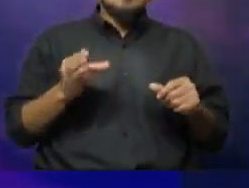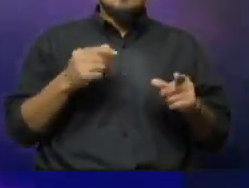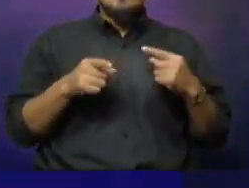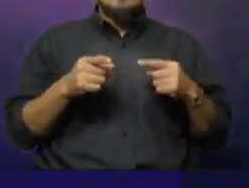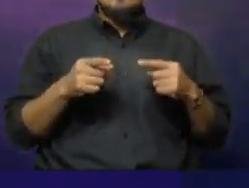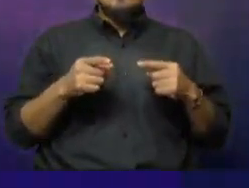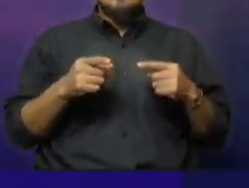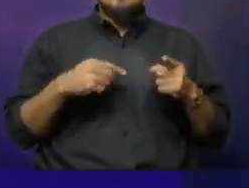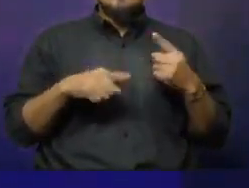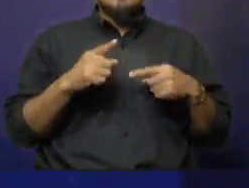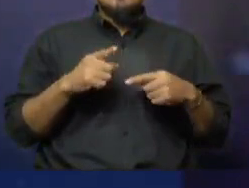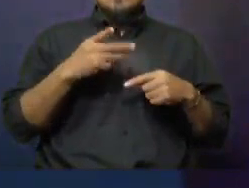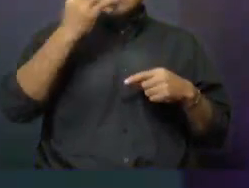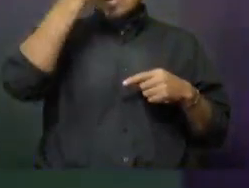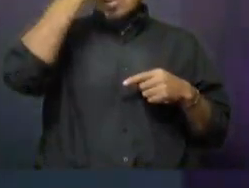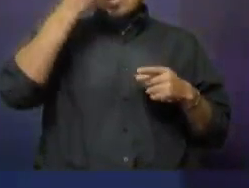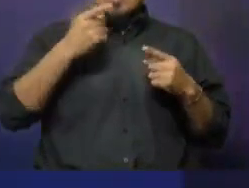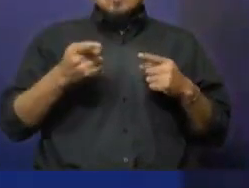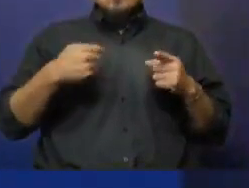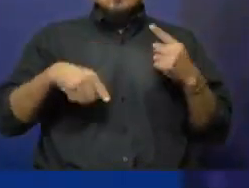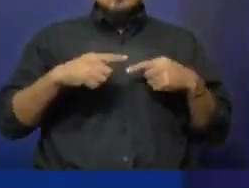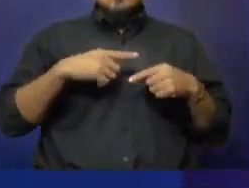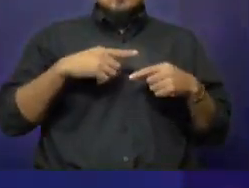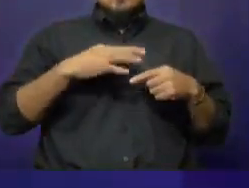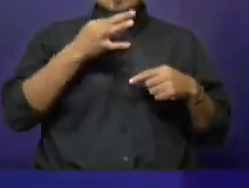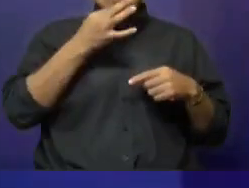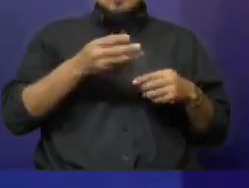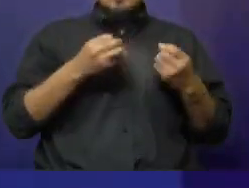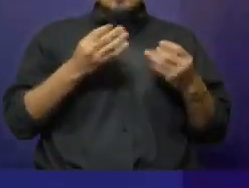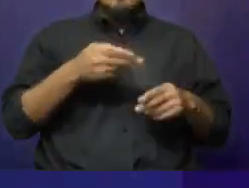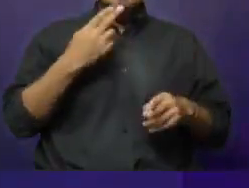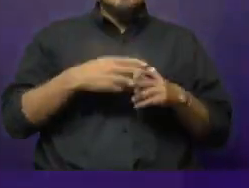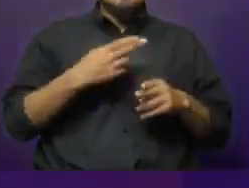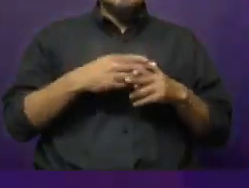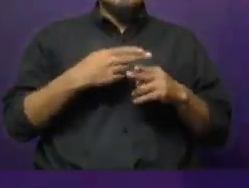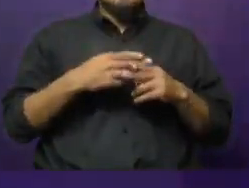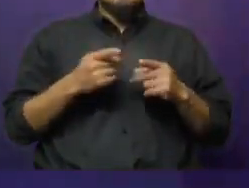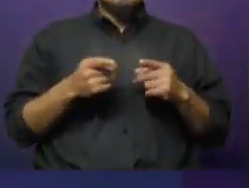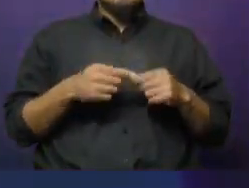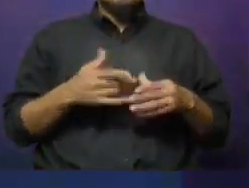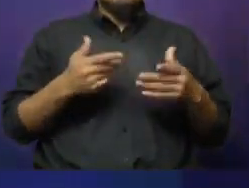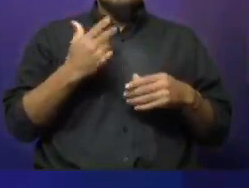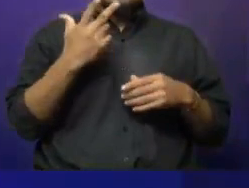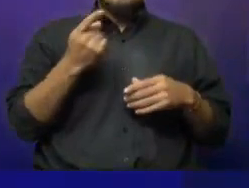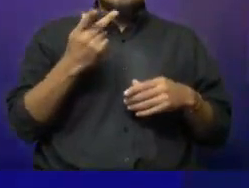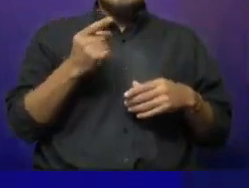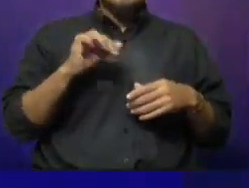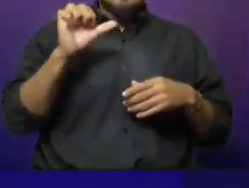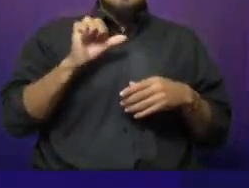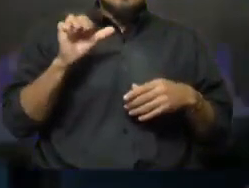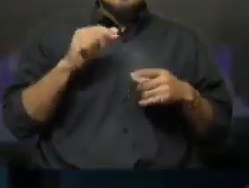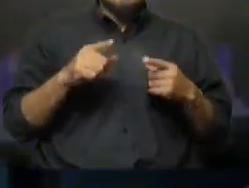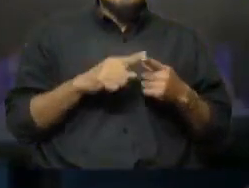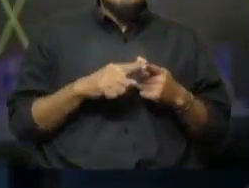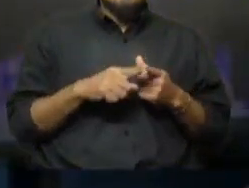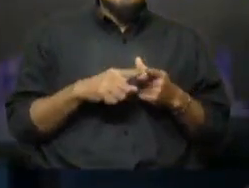y este concepto lo engloba. Entonces, esa fue la decisión del nombre. Y bueno, sale ahora el 31 de enero. ¿Y, dijeron. ¿Y cómo